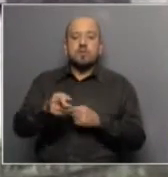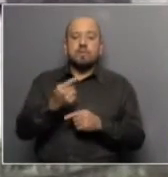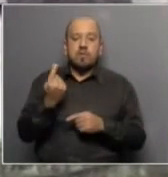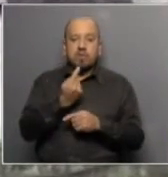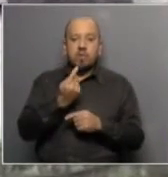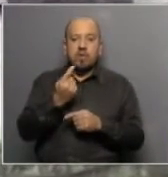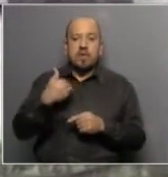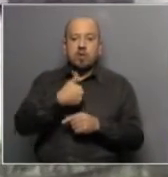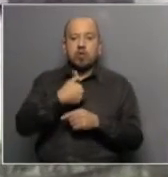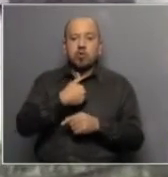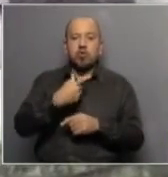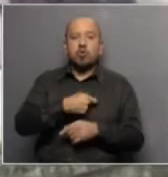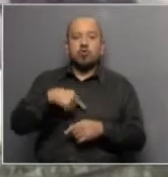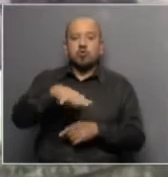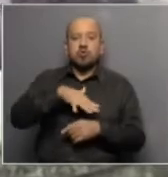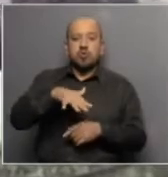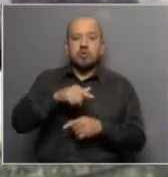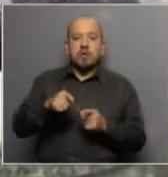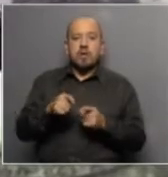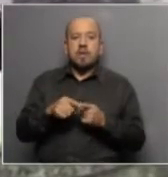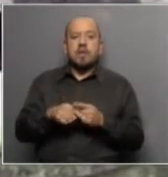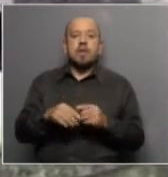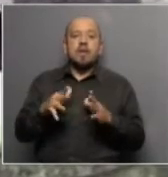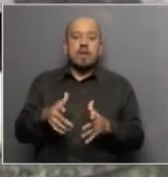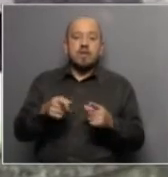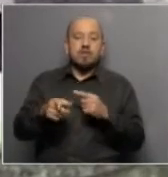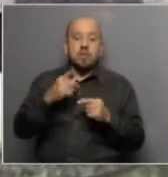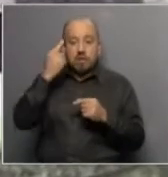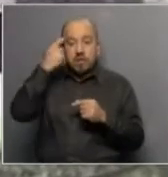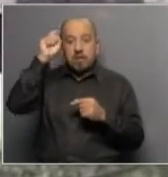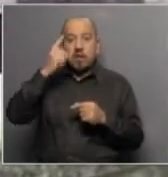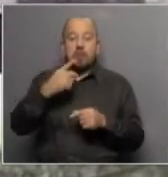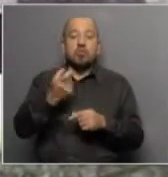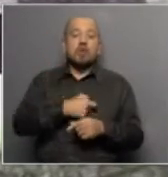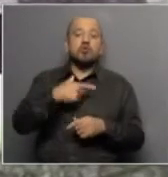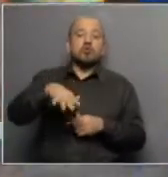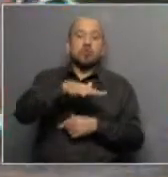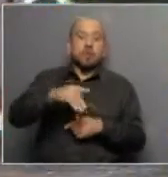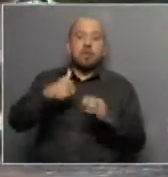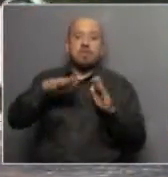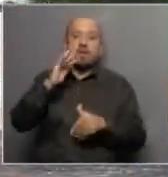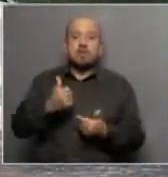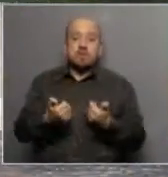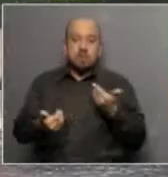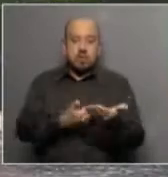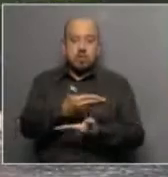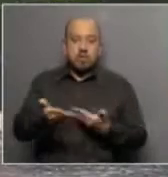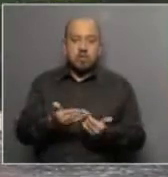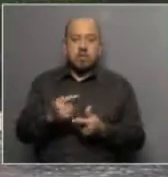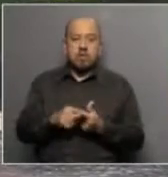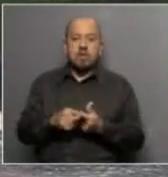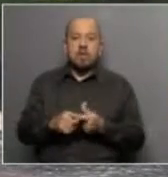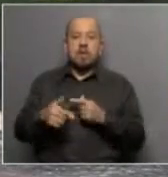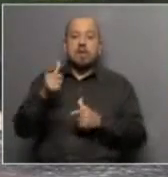individual, al rol social de la vivienda frente a lo especulativo, en base a una concepción de sociedad más solidaria. La gente puede entrar con